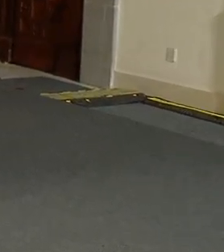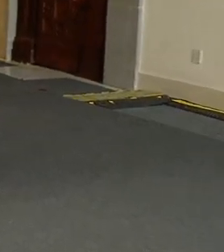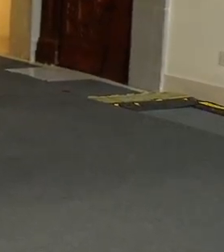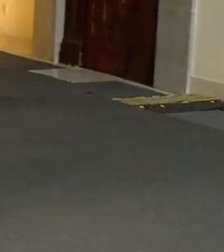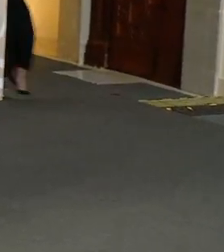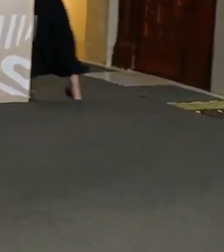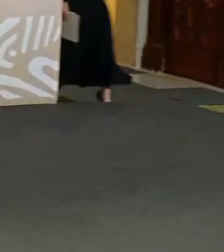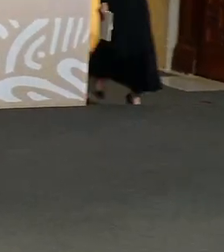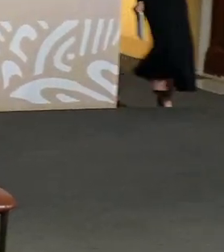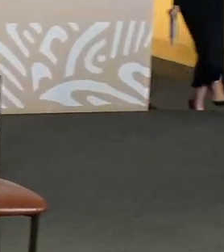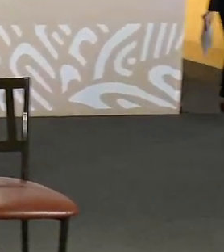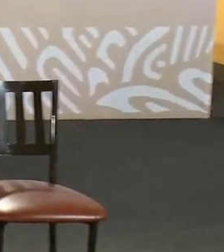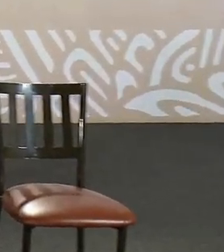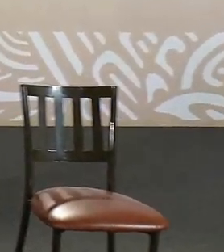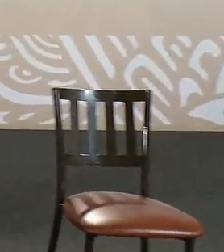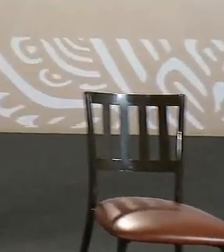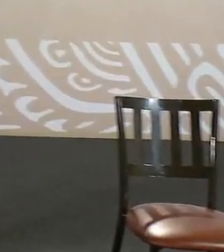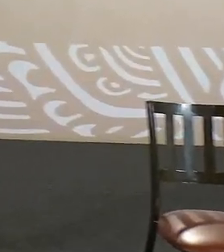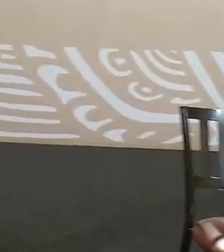Ánimo.